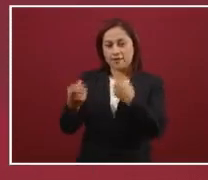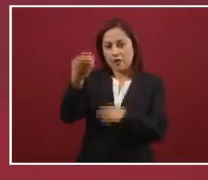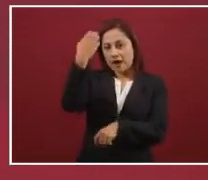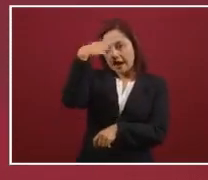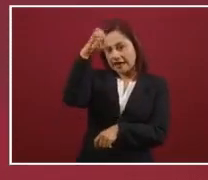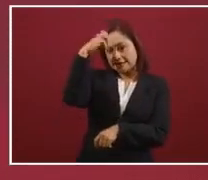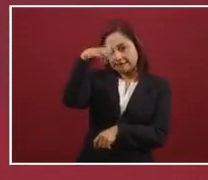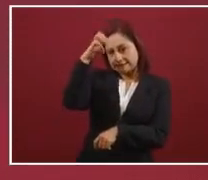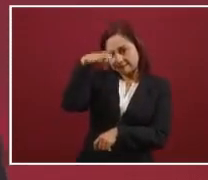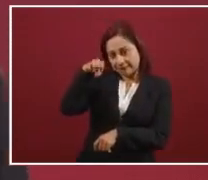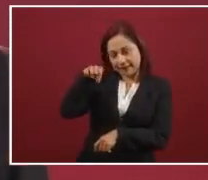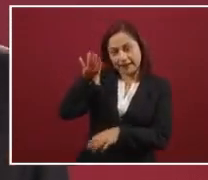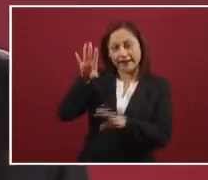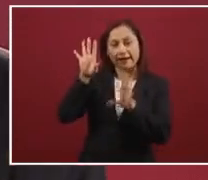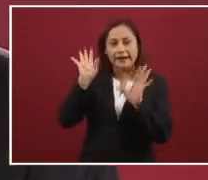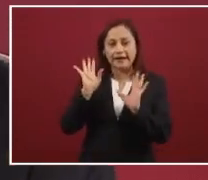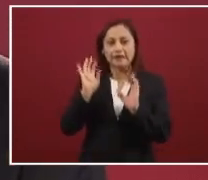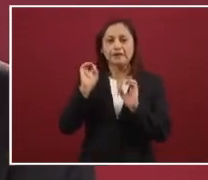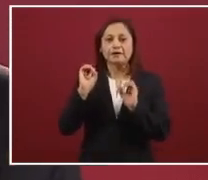y a los especialistas,